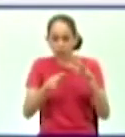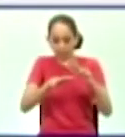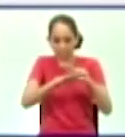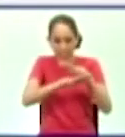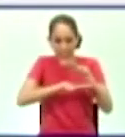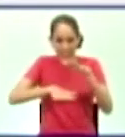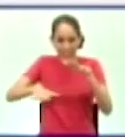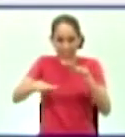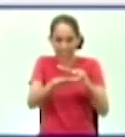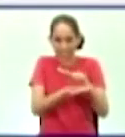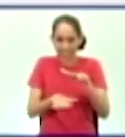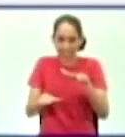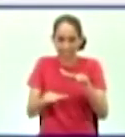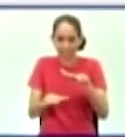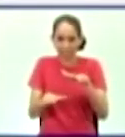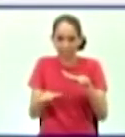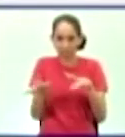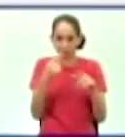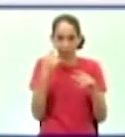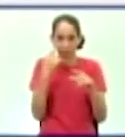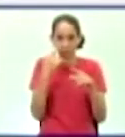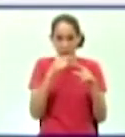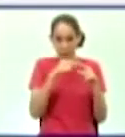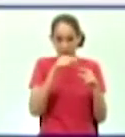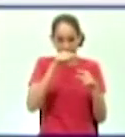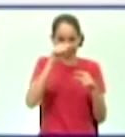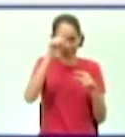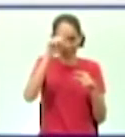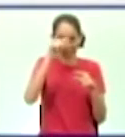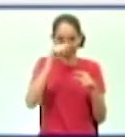una misma recta. Correcto.